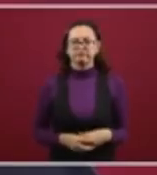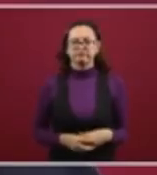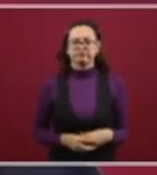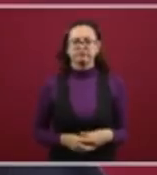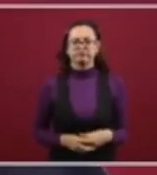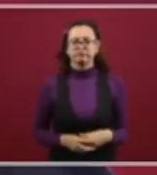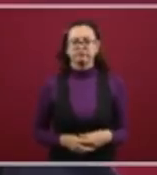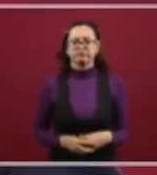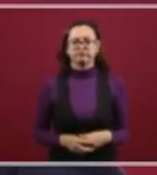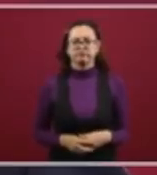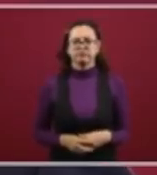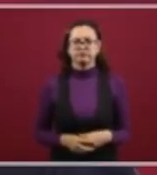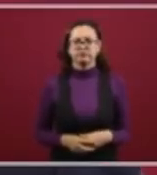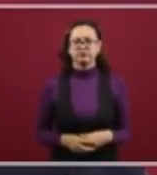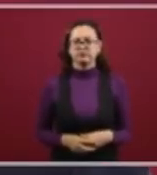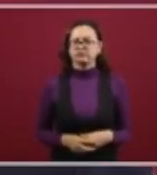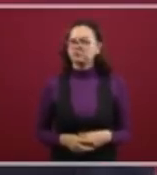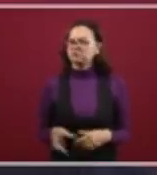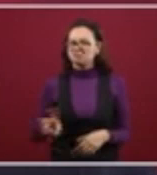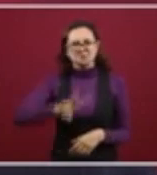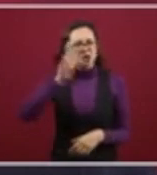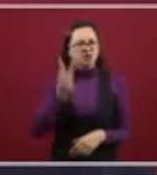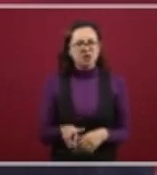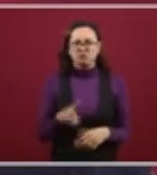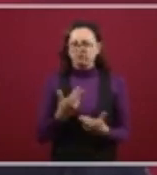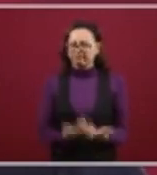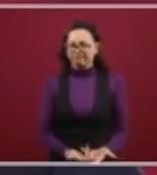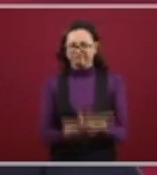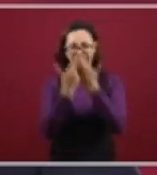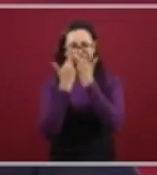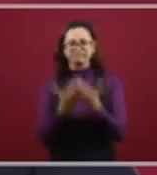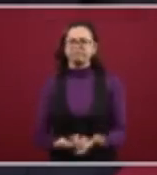Con muchos recursos.